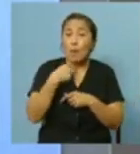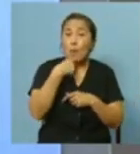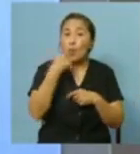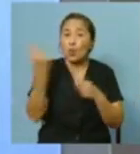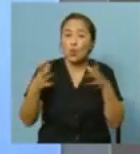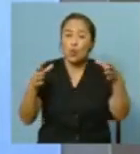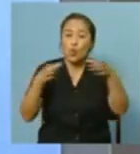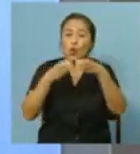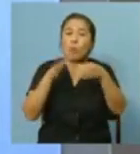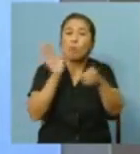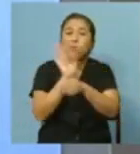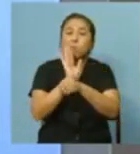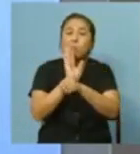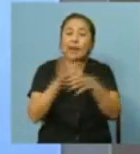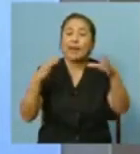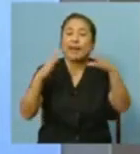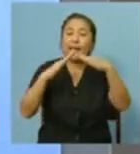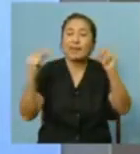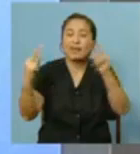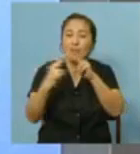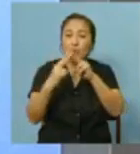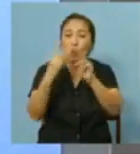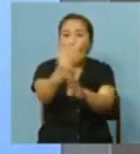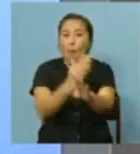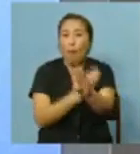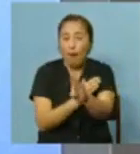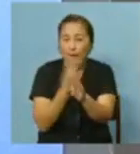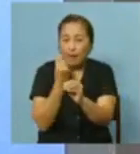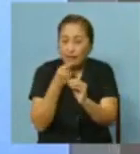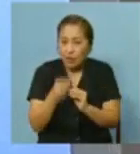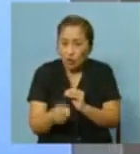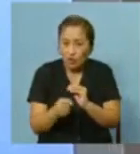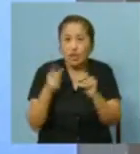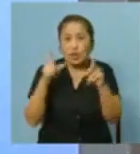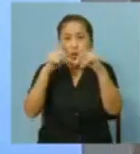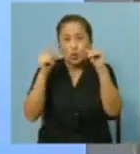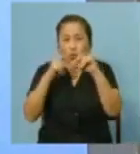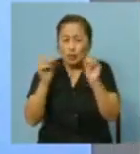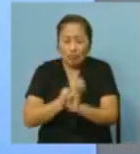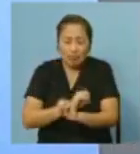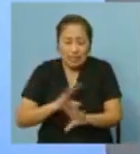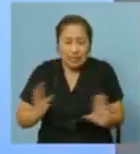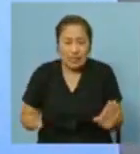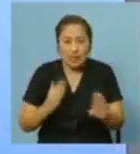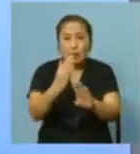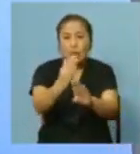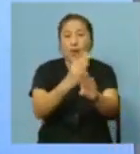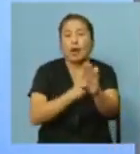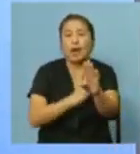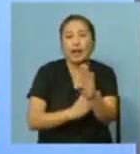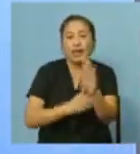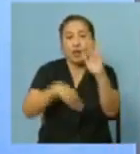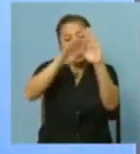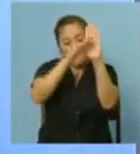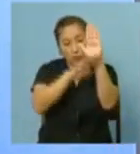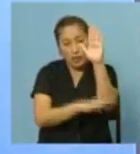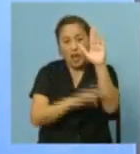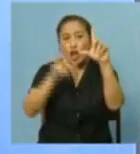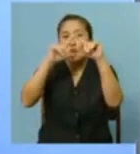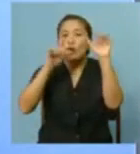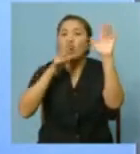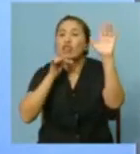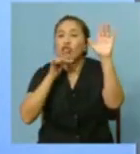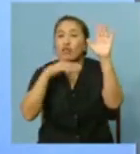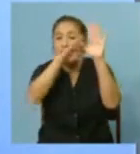bueno ahora bajaremos redujéramos esa cifra tan drástica y bajaremos al décimo cuarto lugar